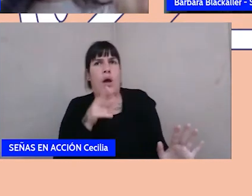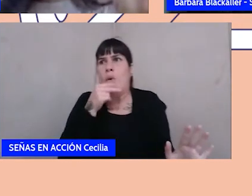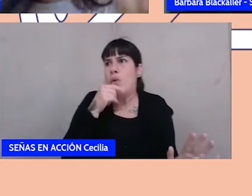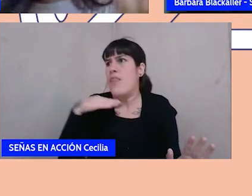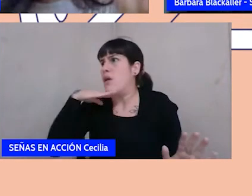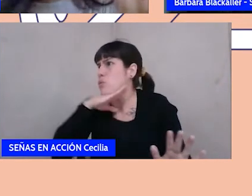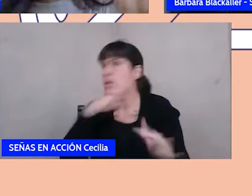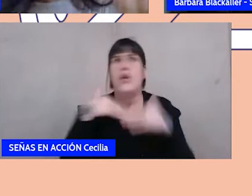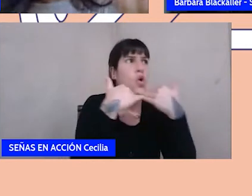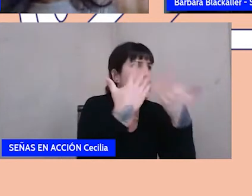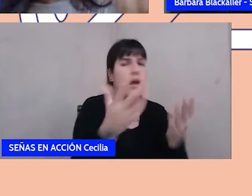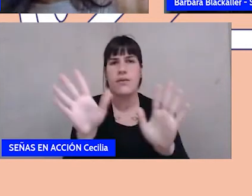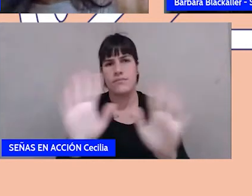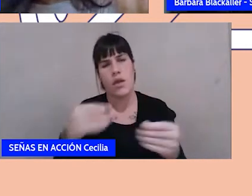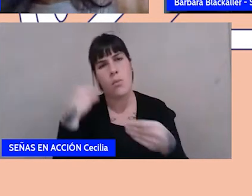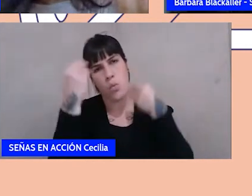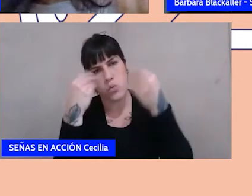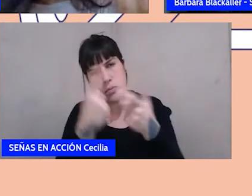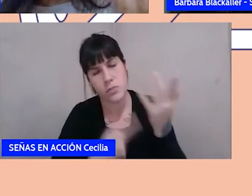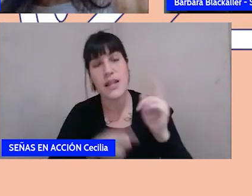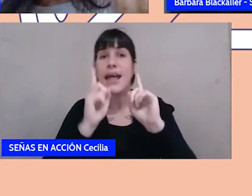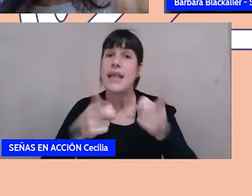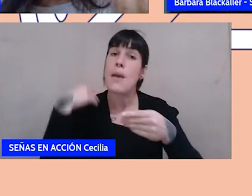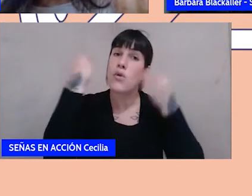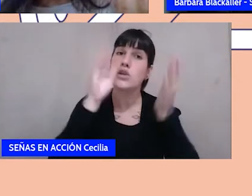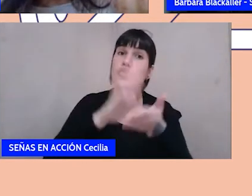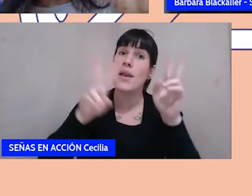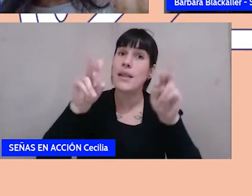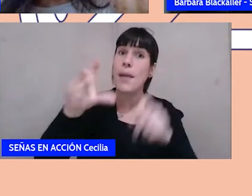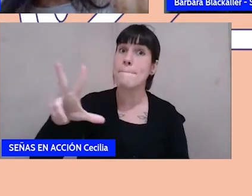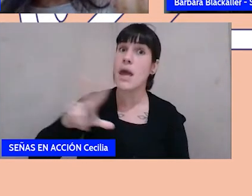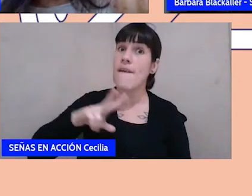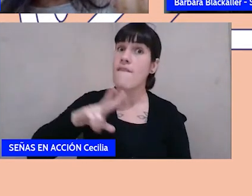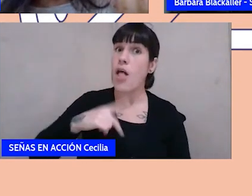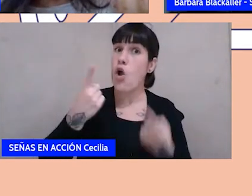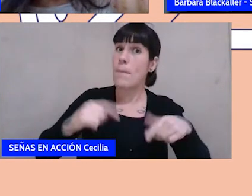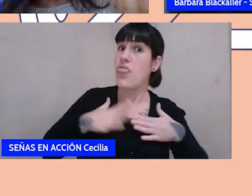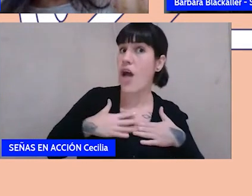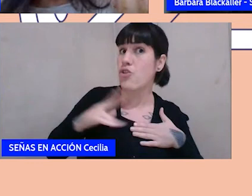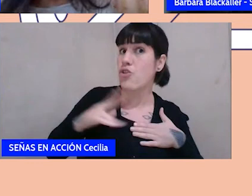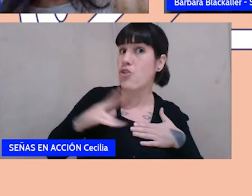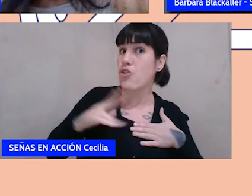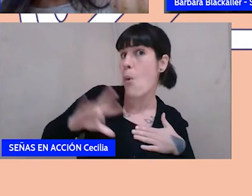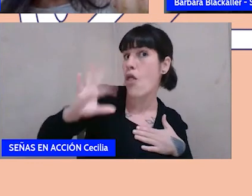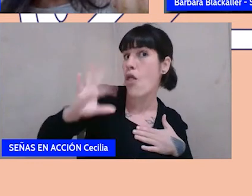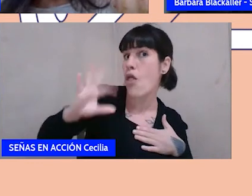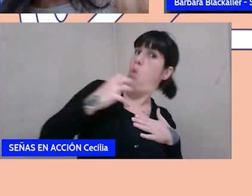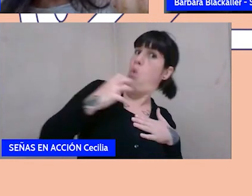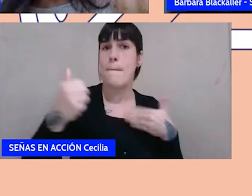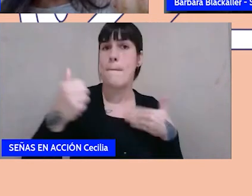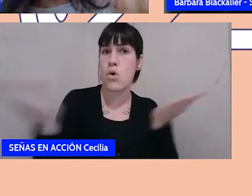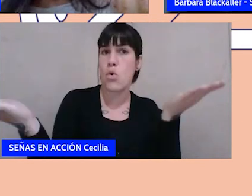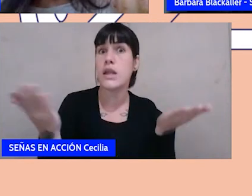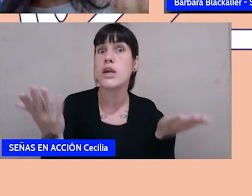salieron preocupaciones con respecto a la privacidad, el manejo de datos, y el punto es que